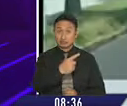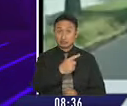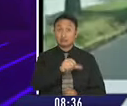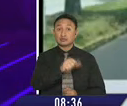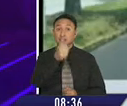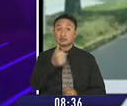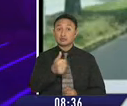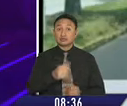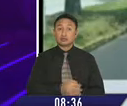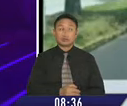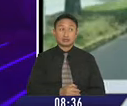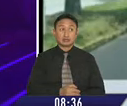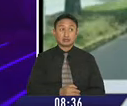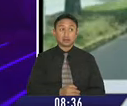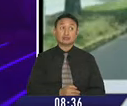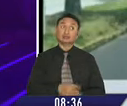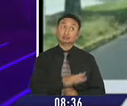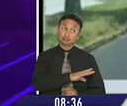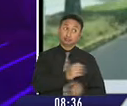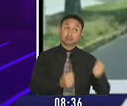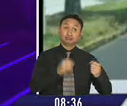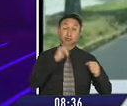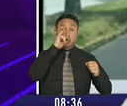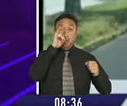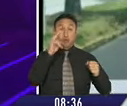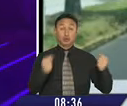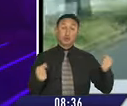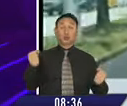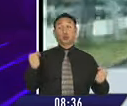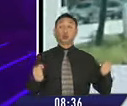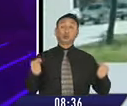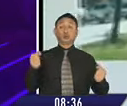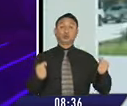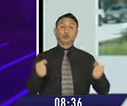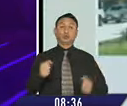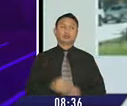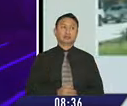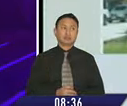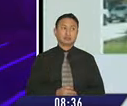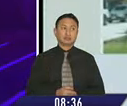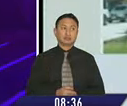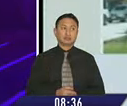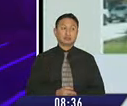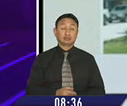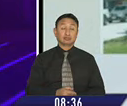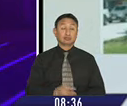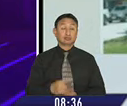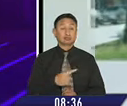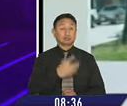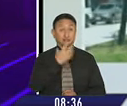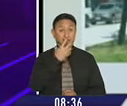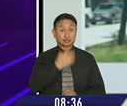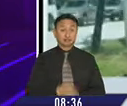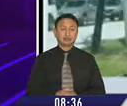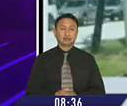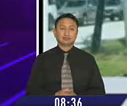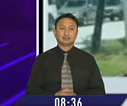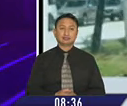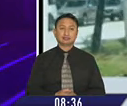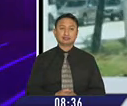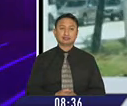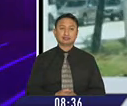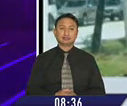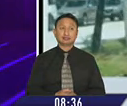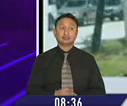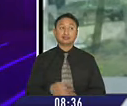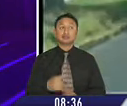otro. Además que son autazos, ¿no? Y bravísimos. Cuando andan en el auto y no les das paso, bravísimos. De estos modelos,